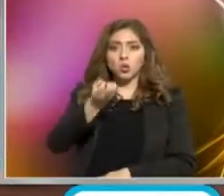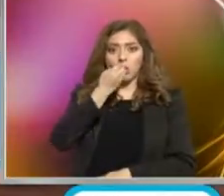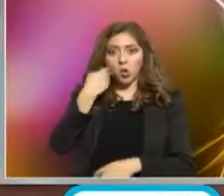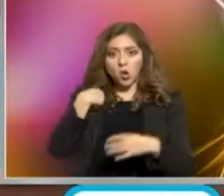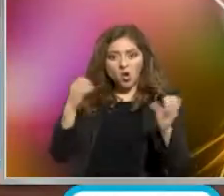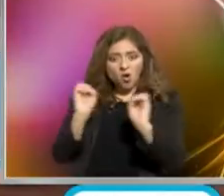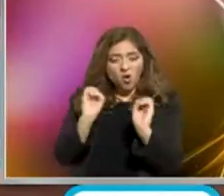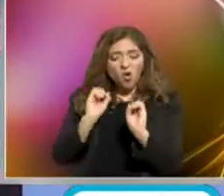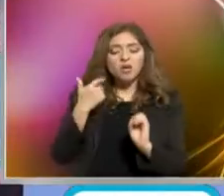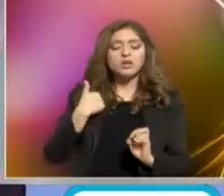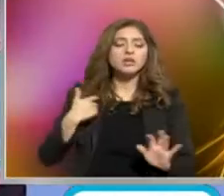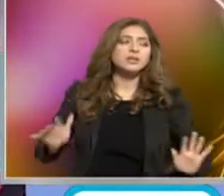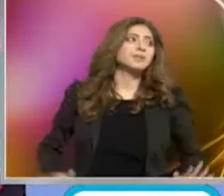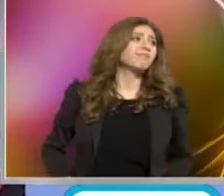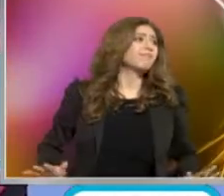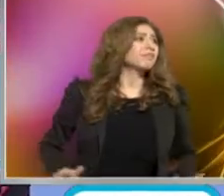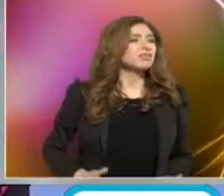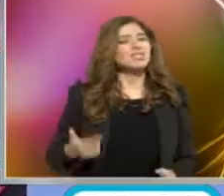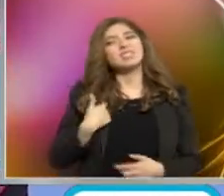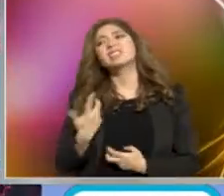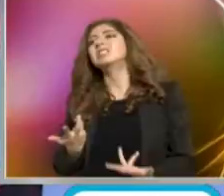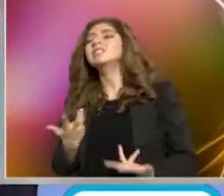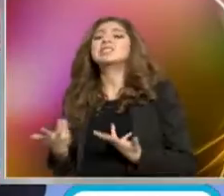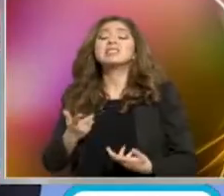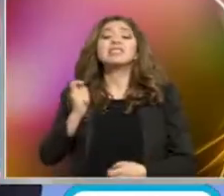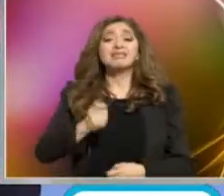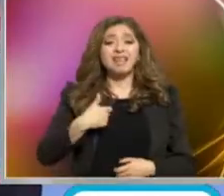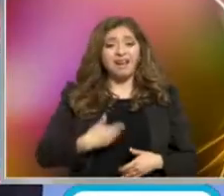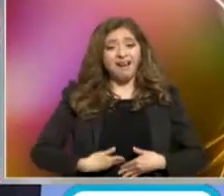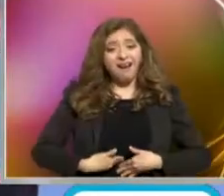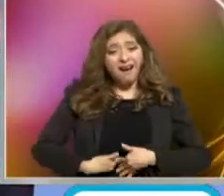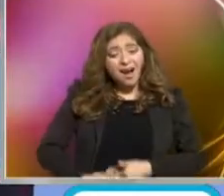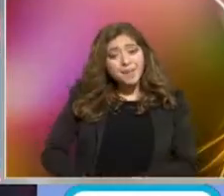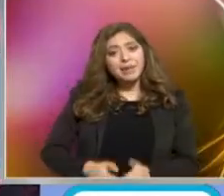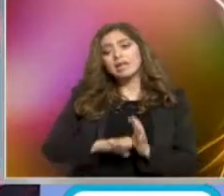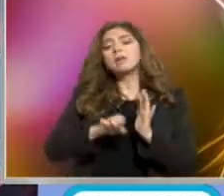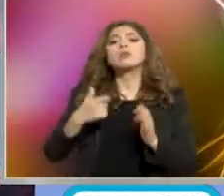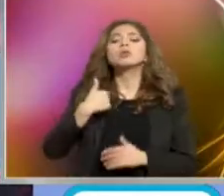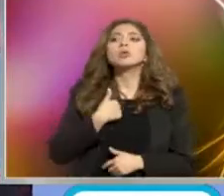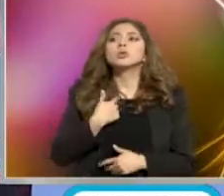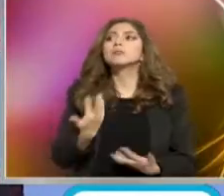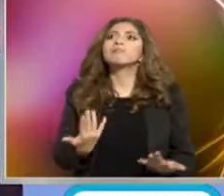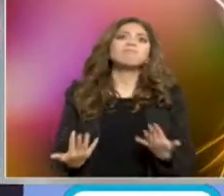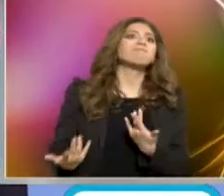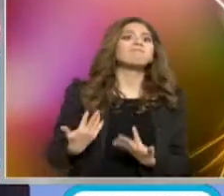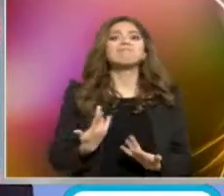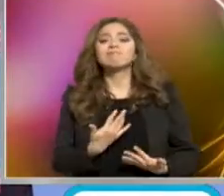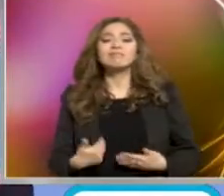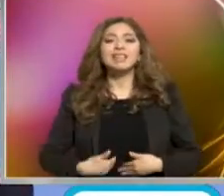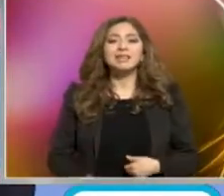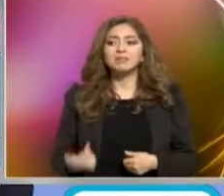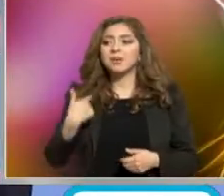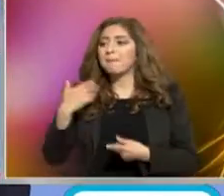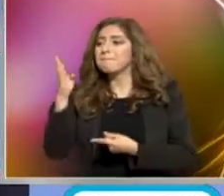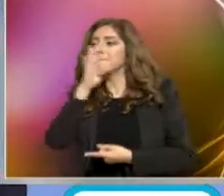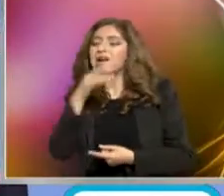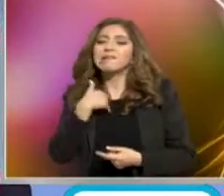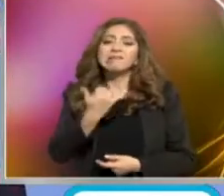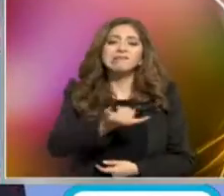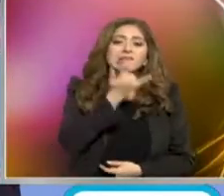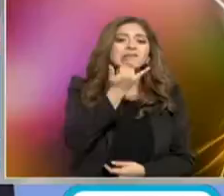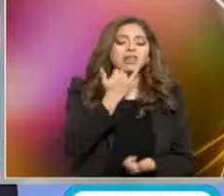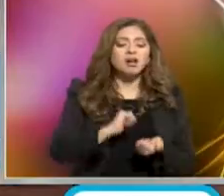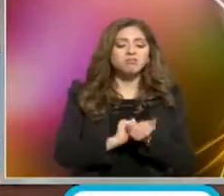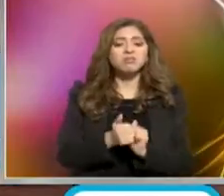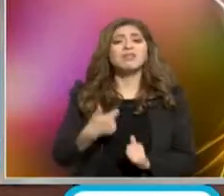siento irritable, no sé ustedes. Sí, sí, sí. eso Sí, el sí, hambre sí. también. Siento que a mí me desespera un poco y empiezo a hacer las cosas mal y... ¡Ay, tengo